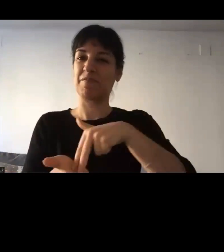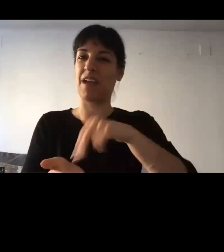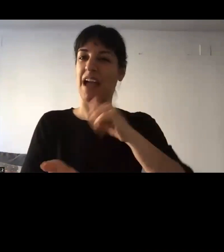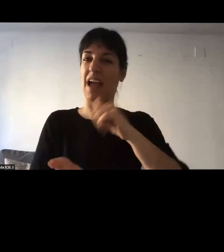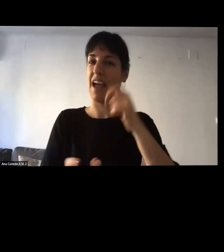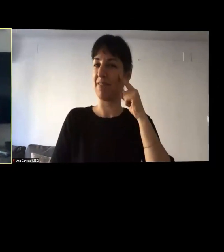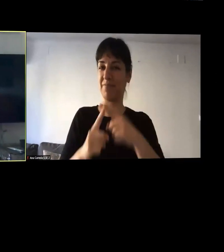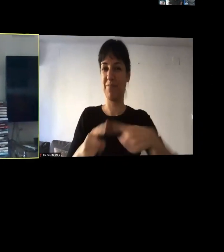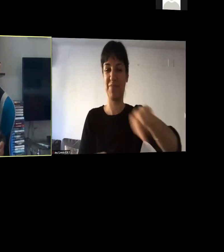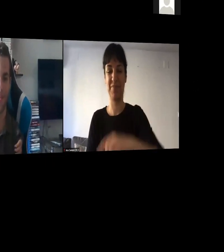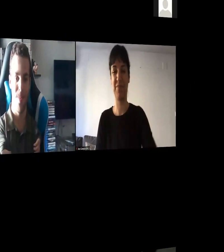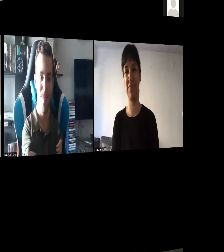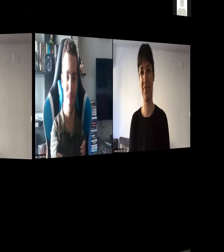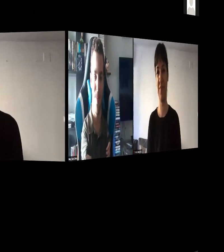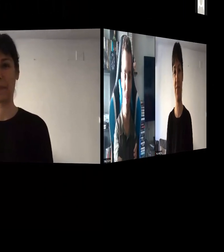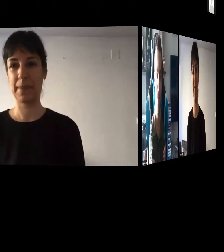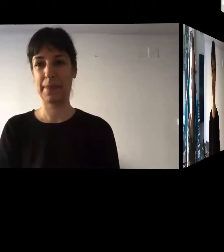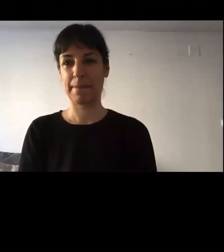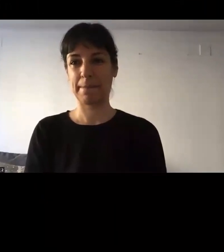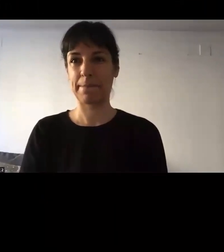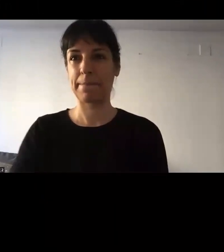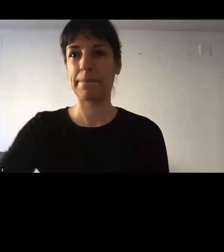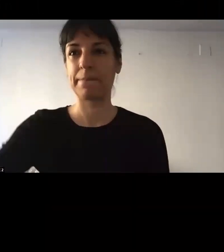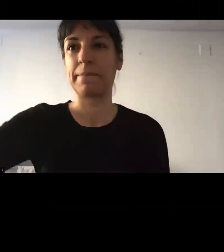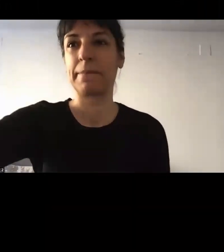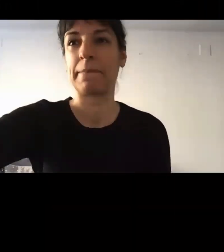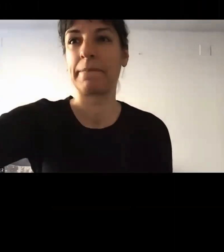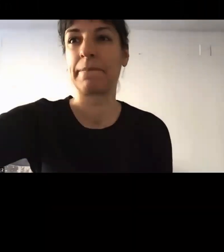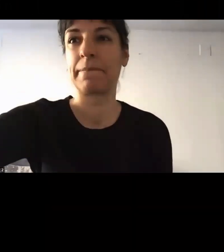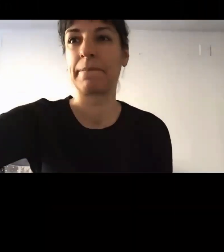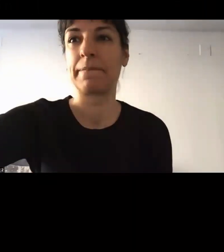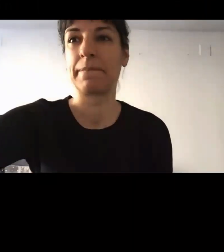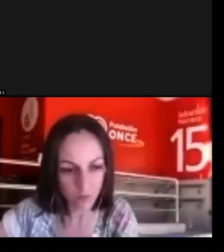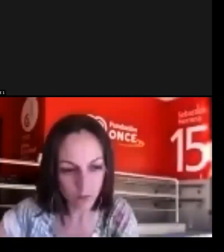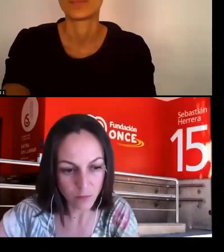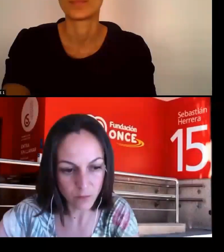vosotros. Bueno, pues